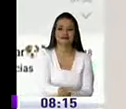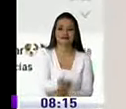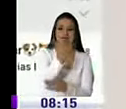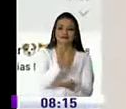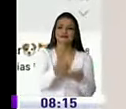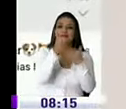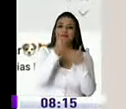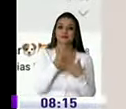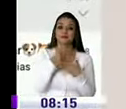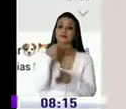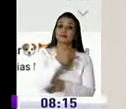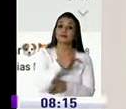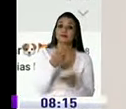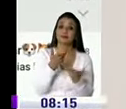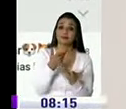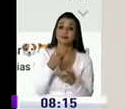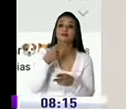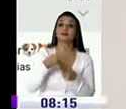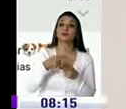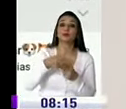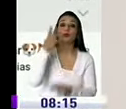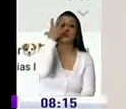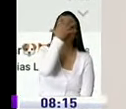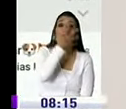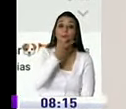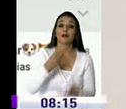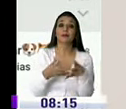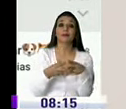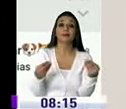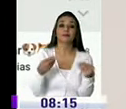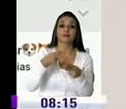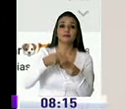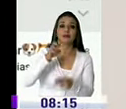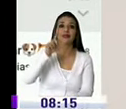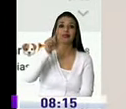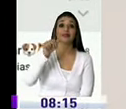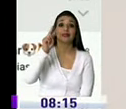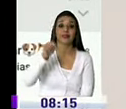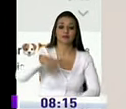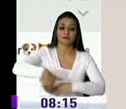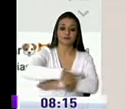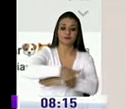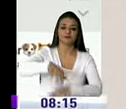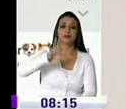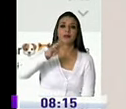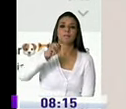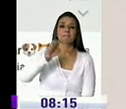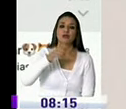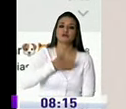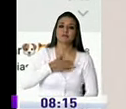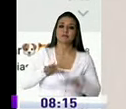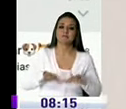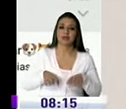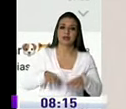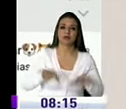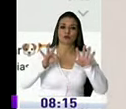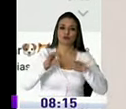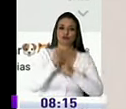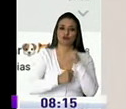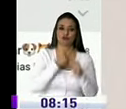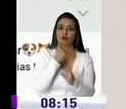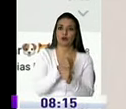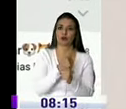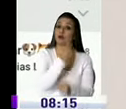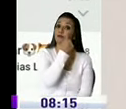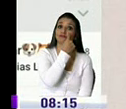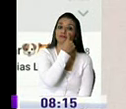ayúdeme, ella es guapa, desapareció en el sector del Edén, exactamente en la calle General Tamayo, es mi perrita, tiene aproximadamente 8 años, no tiene los ojos